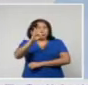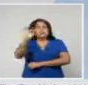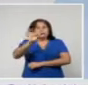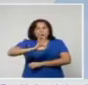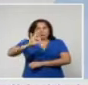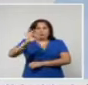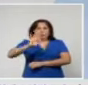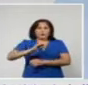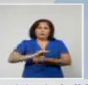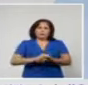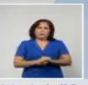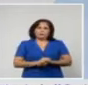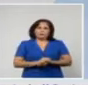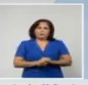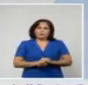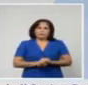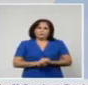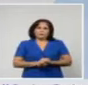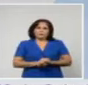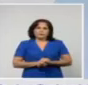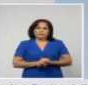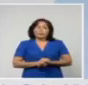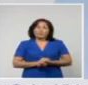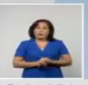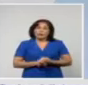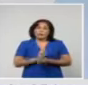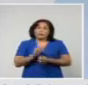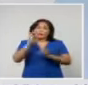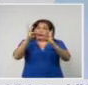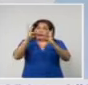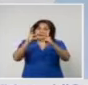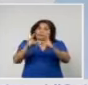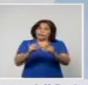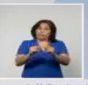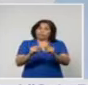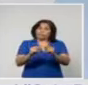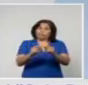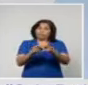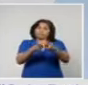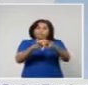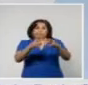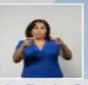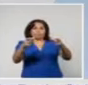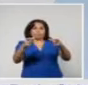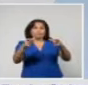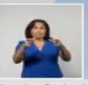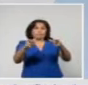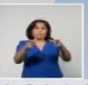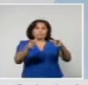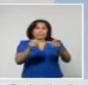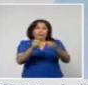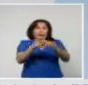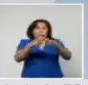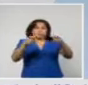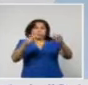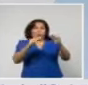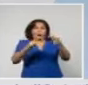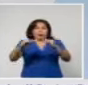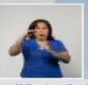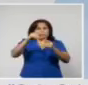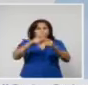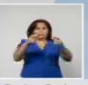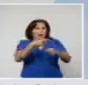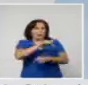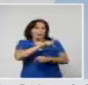8,8%. Y que es una cifra que resulta alta para lo que habíamos tenido en días